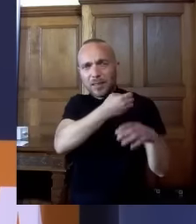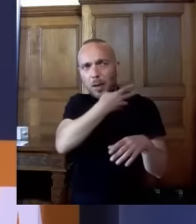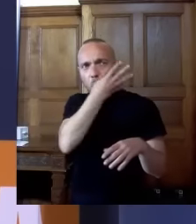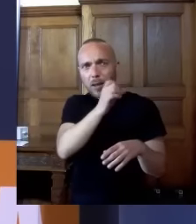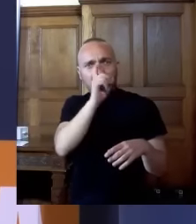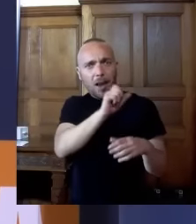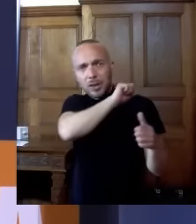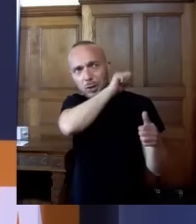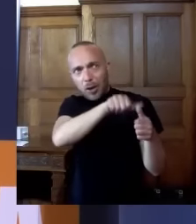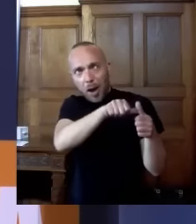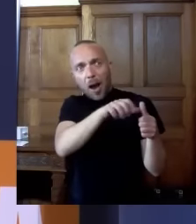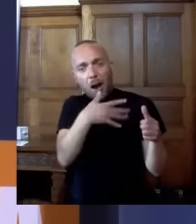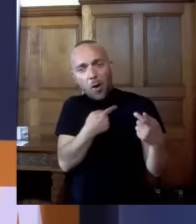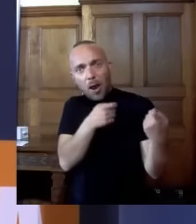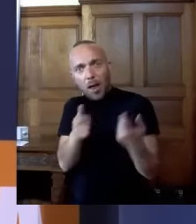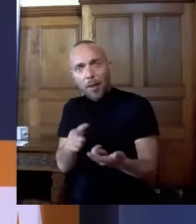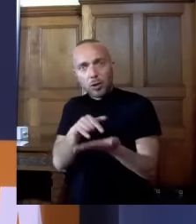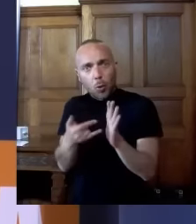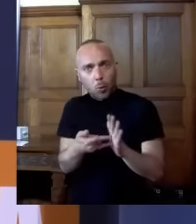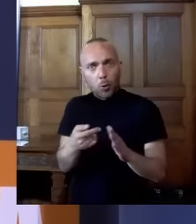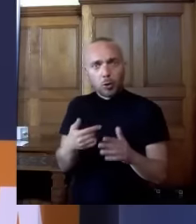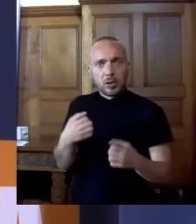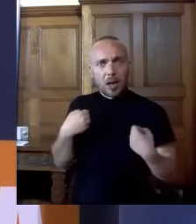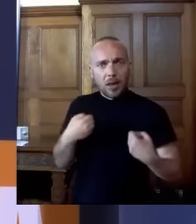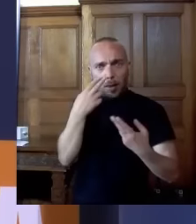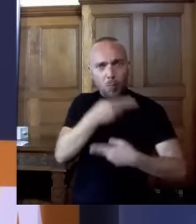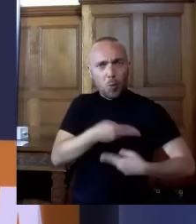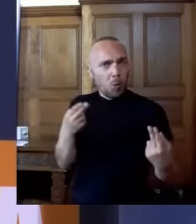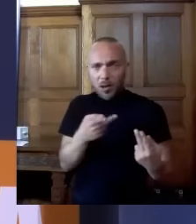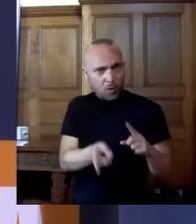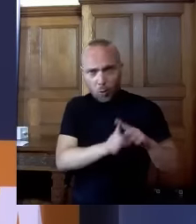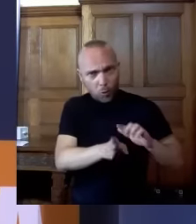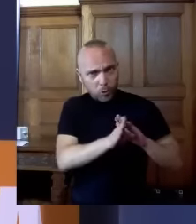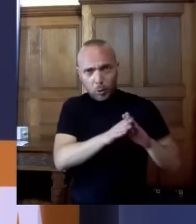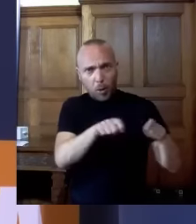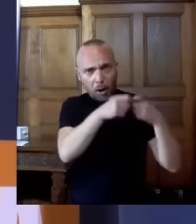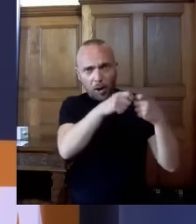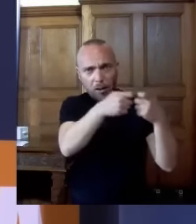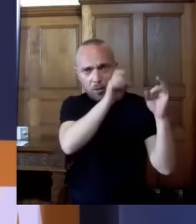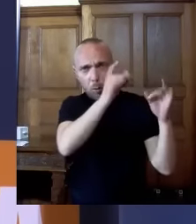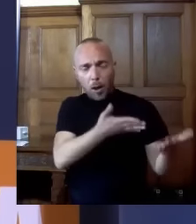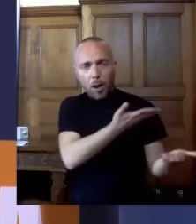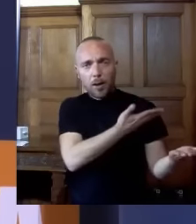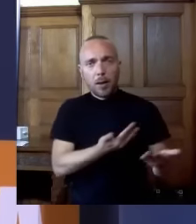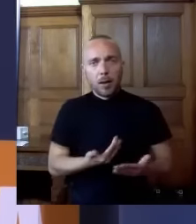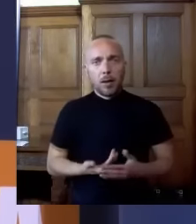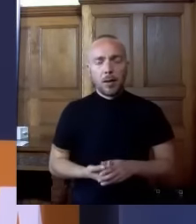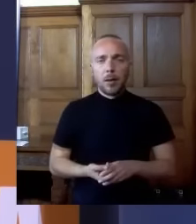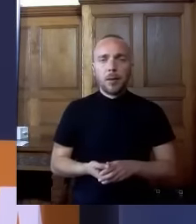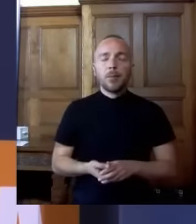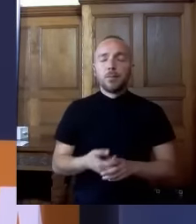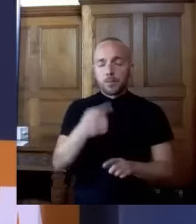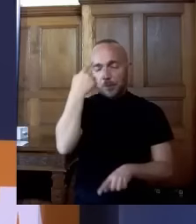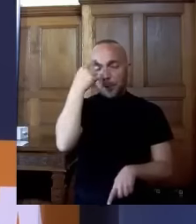ser quienes ahora arreglen la sanidad pública en euskadi la van a seguir destruyendo que por